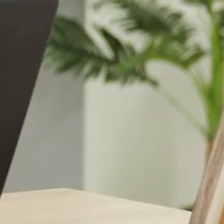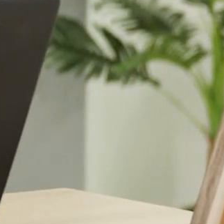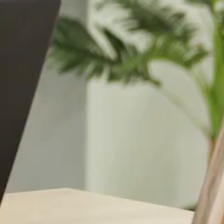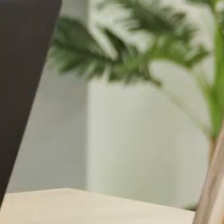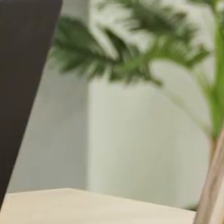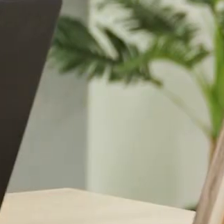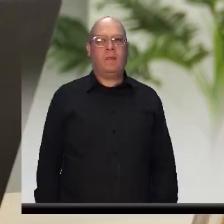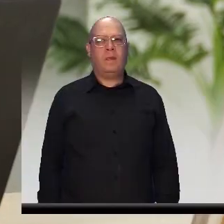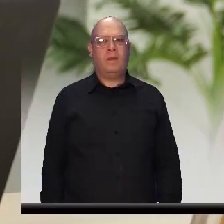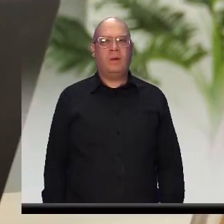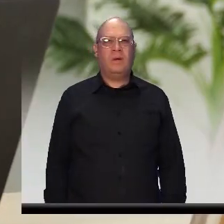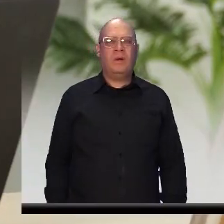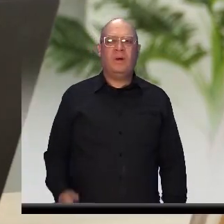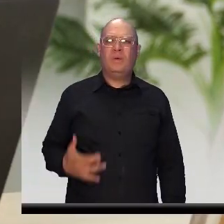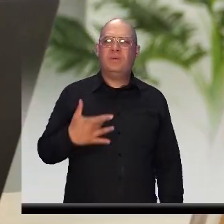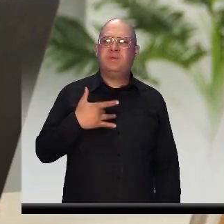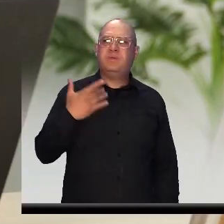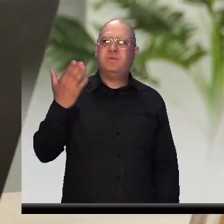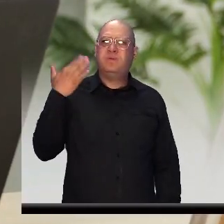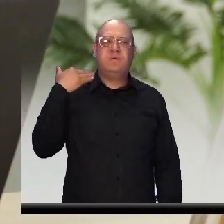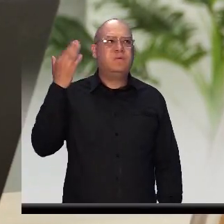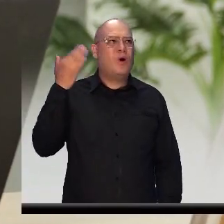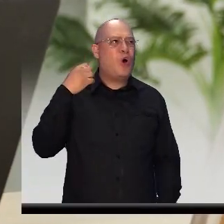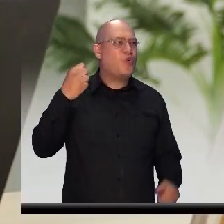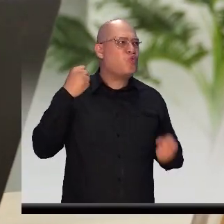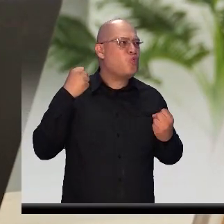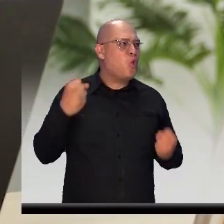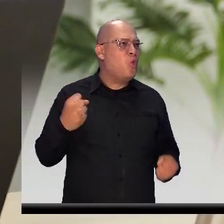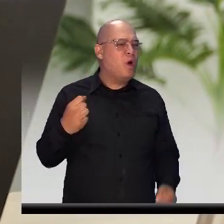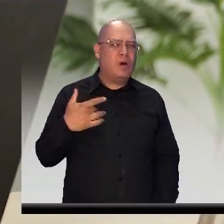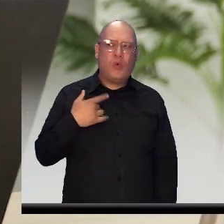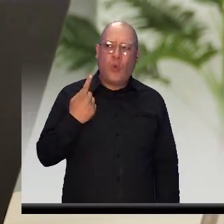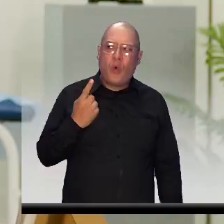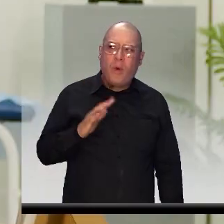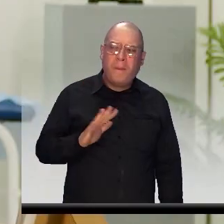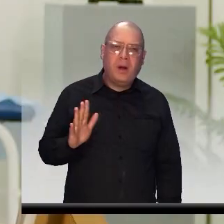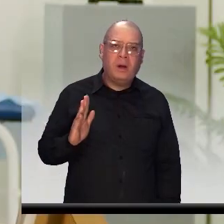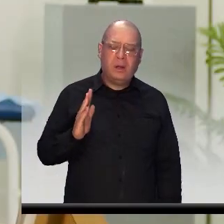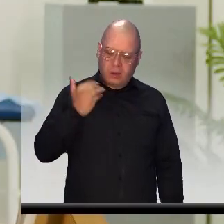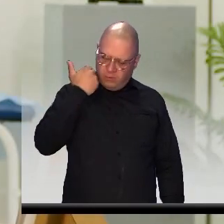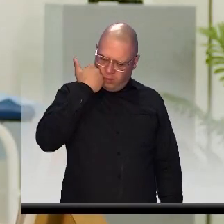Seré la única que siente este calor tan insoportable. ¿Será que me voy a enfermar?